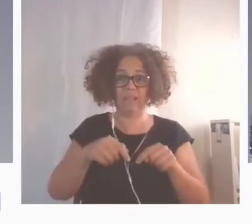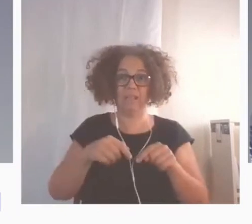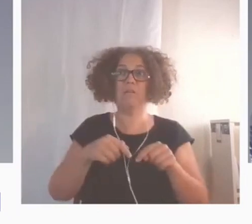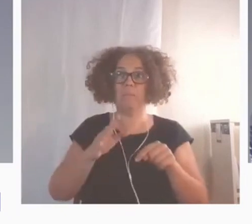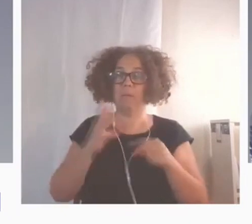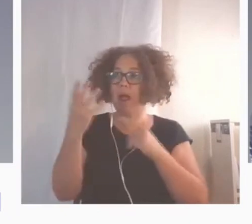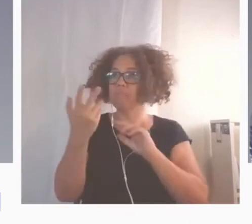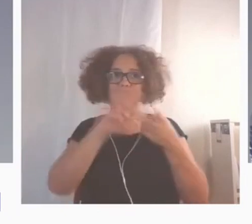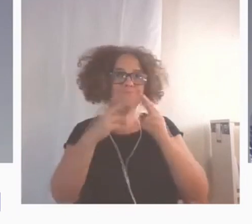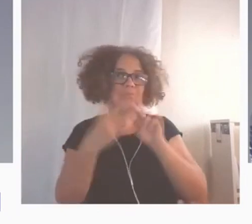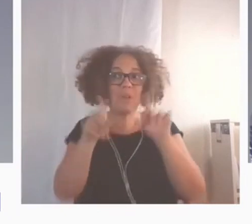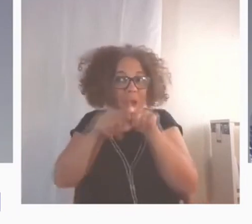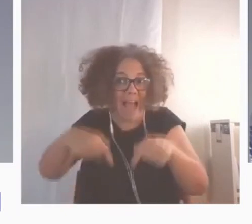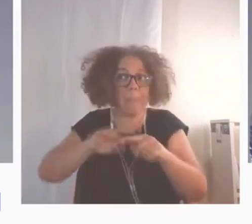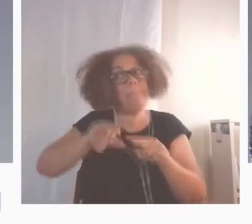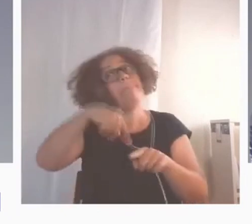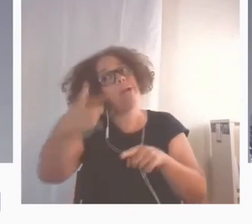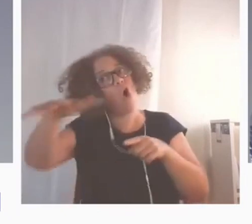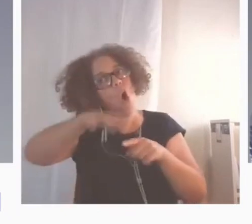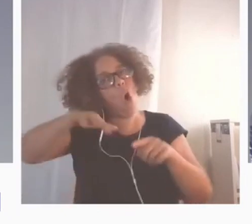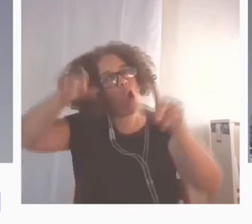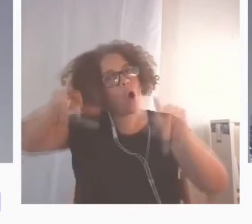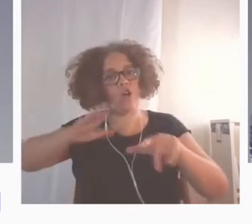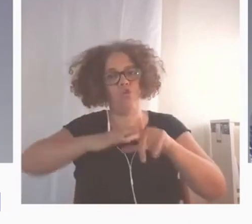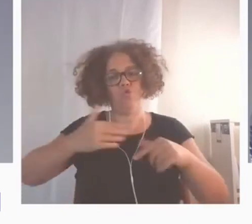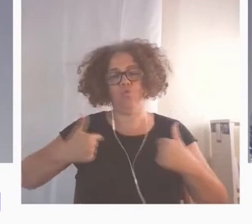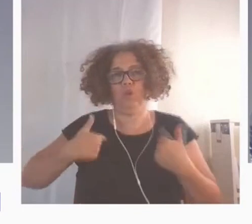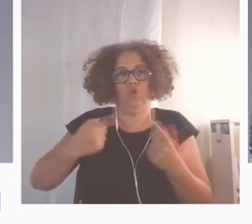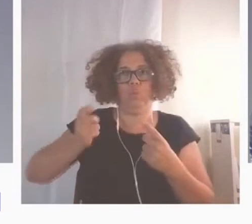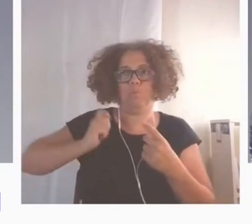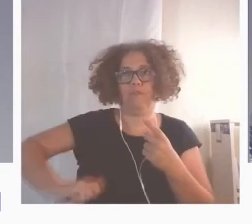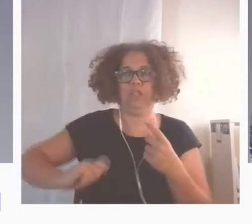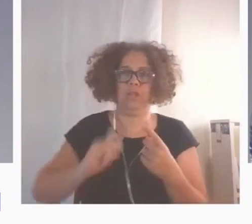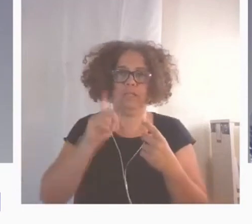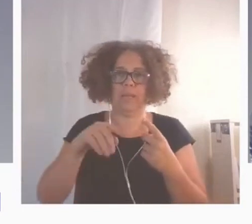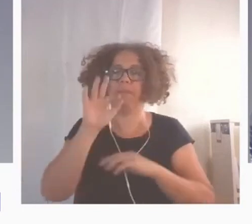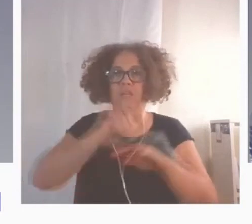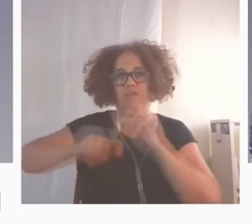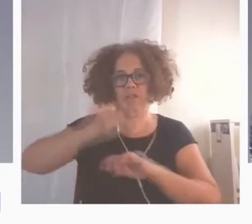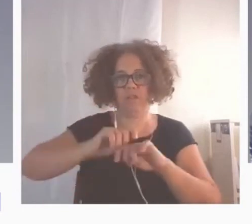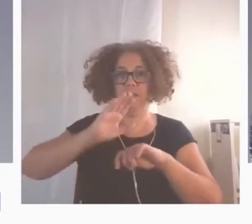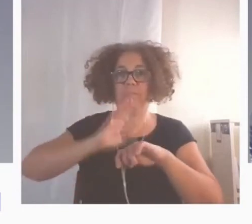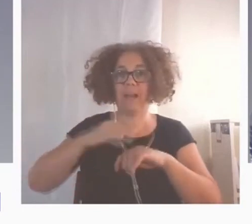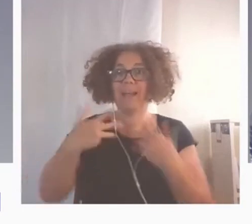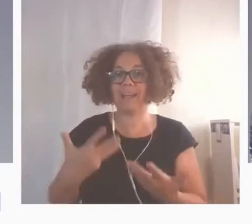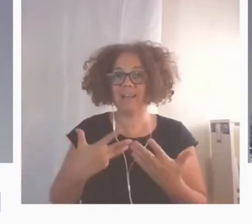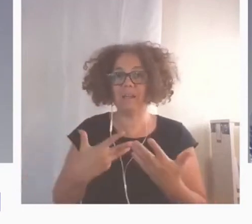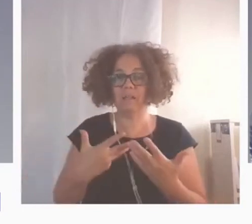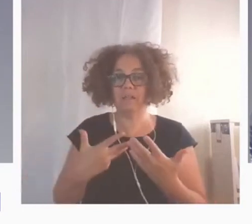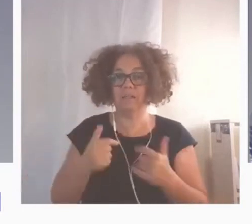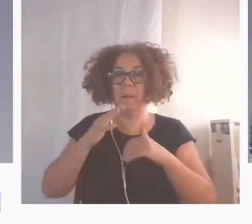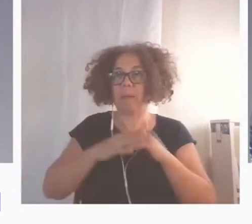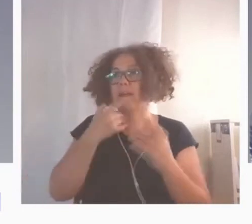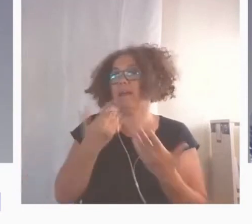pero hacemos en local con nuestra población, con nuestros profesionales y asociaciones culturales, para que así la